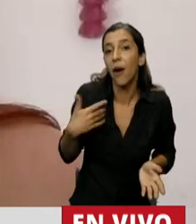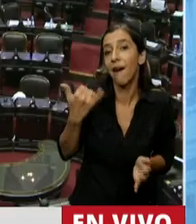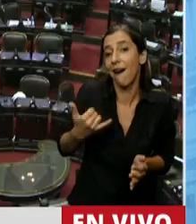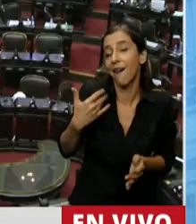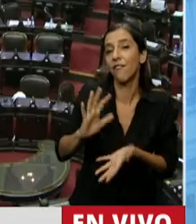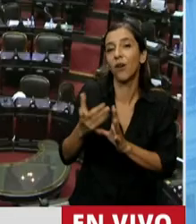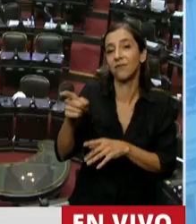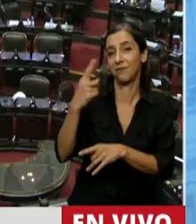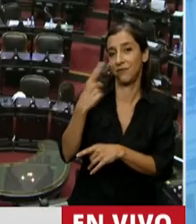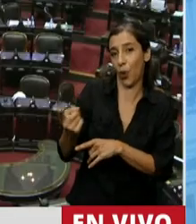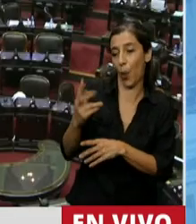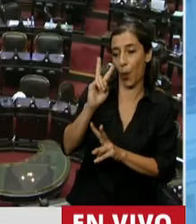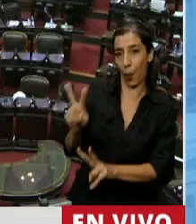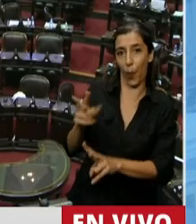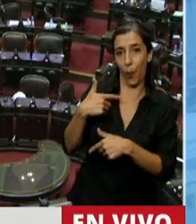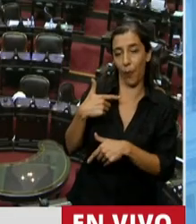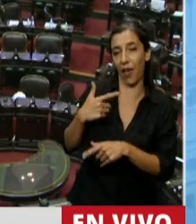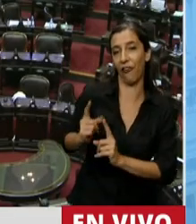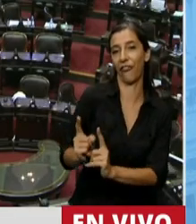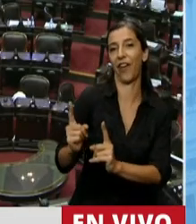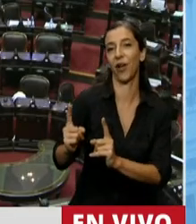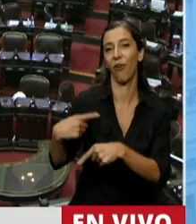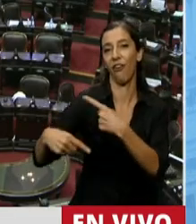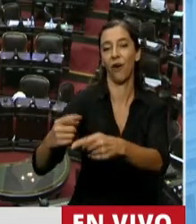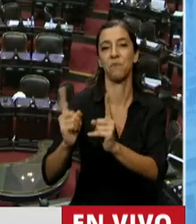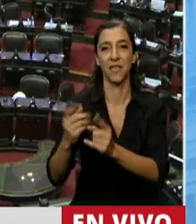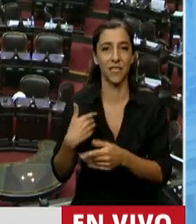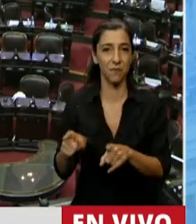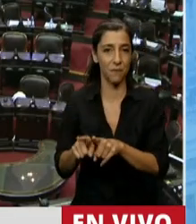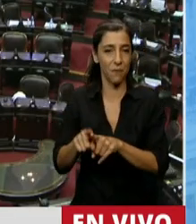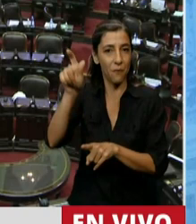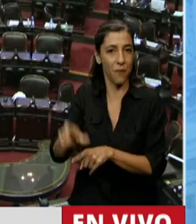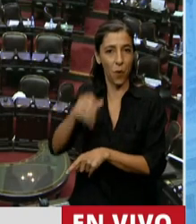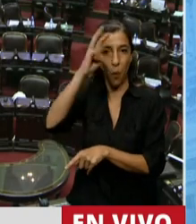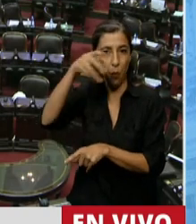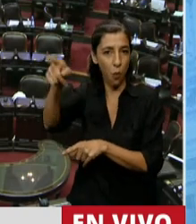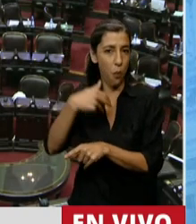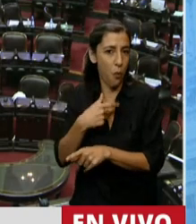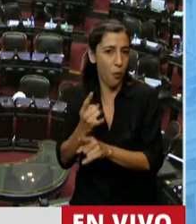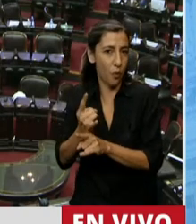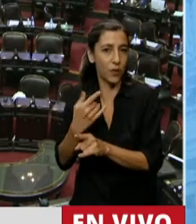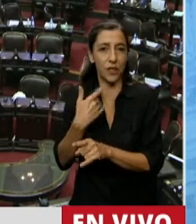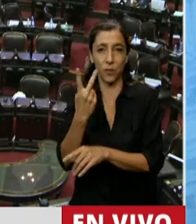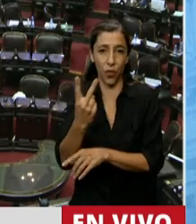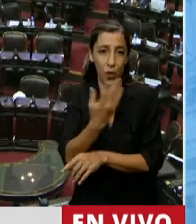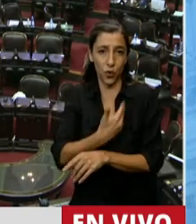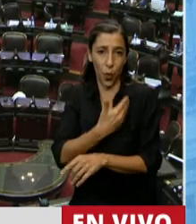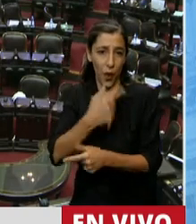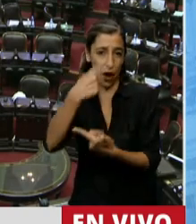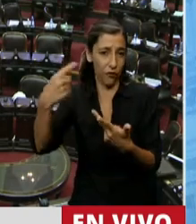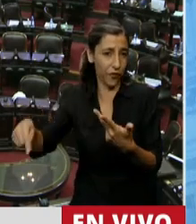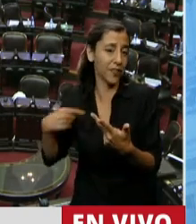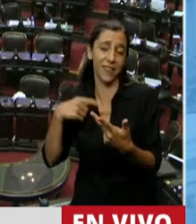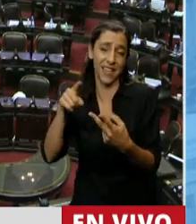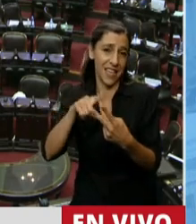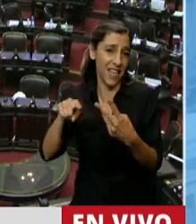continuidad. Sin ir más lejos, la jefa de su partido, Patricia Bullrich, tuvo un rol protagónicamente lamentable en ambos gobiernos respecto del tema que